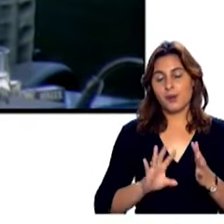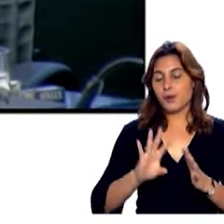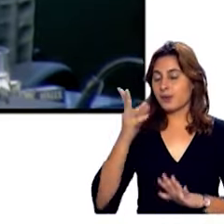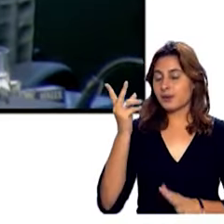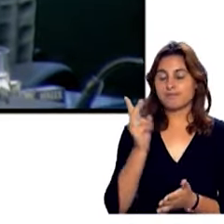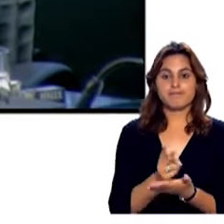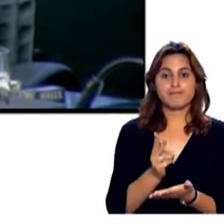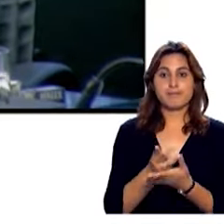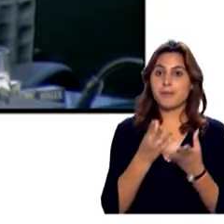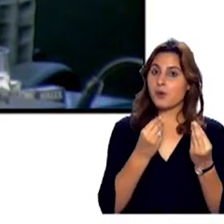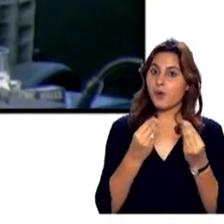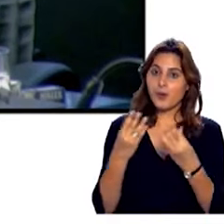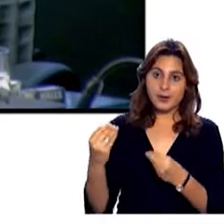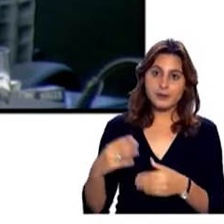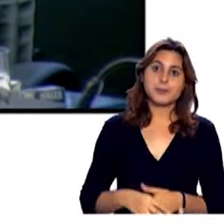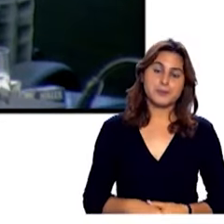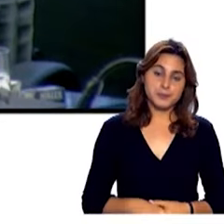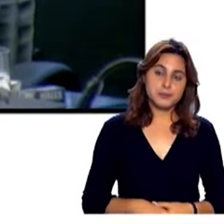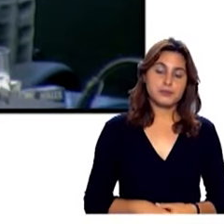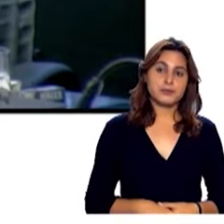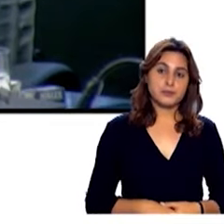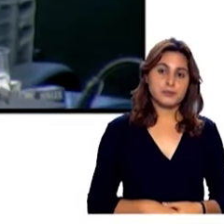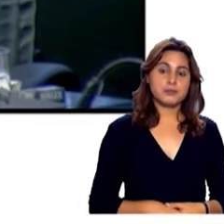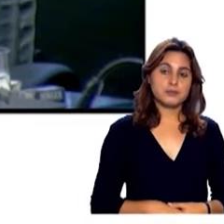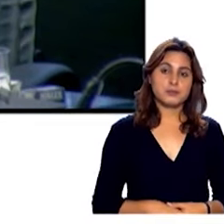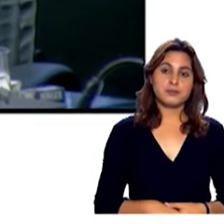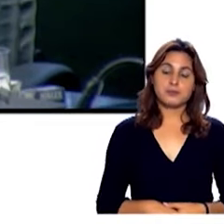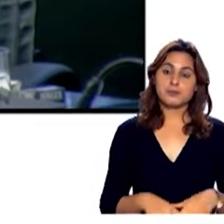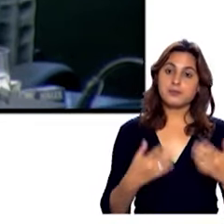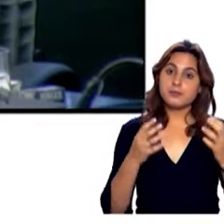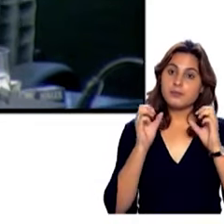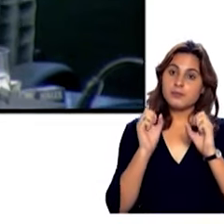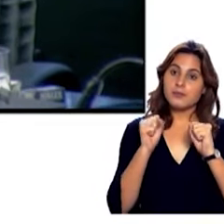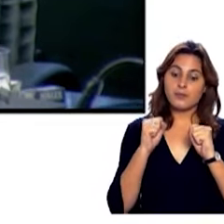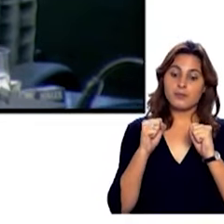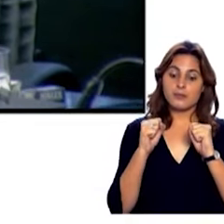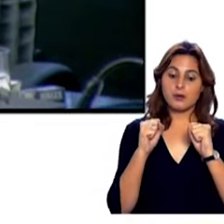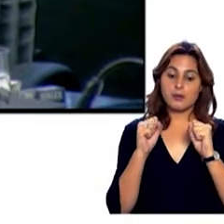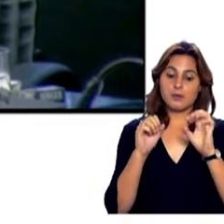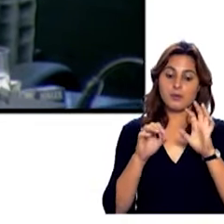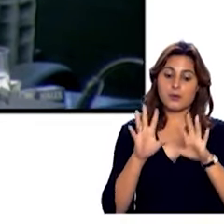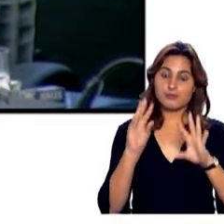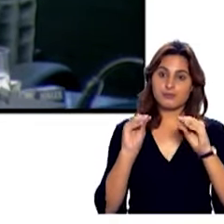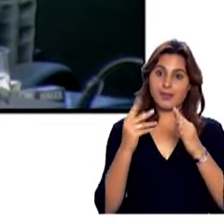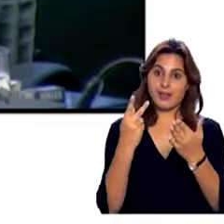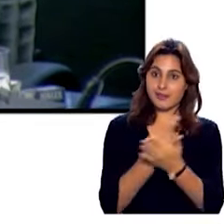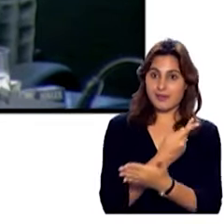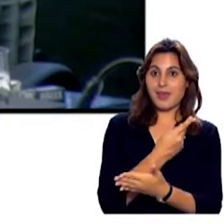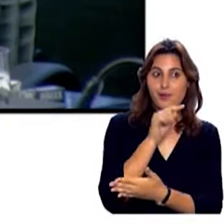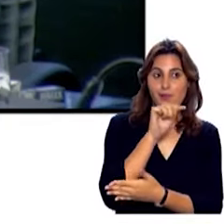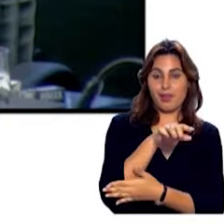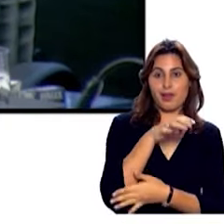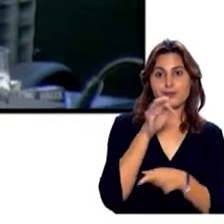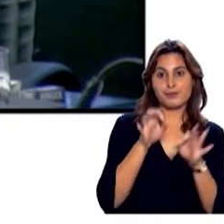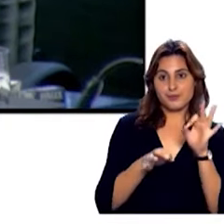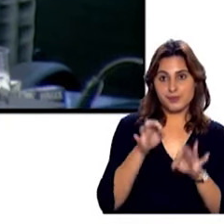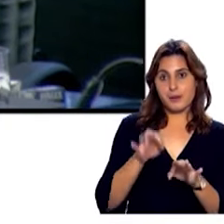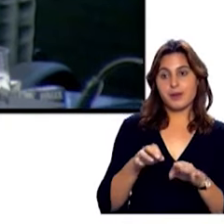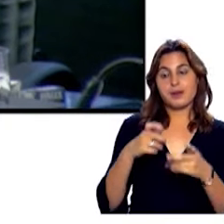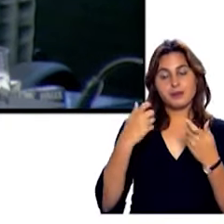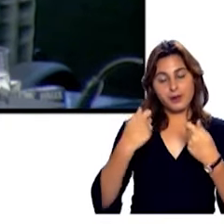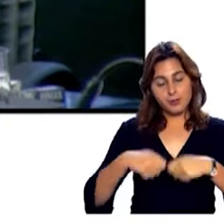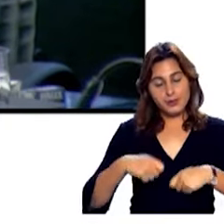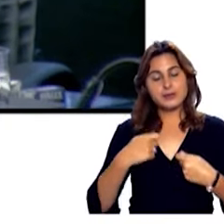sentencia Y Son motiv concretos de cas tambi por vici vamos al tribunal imaginemos